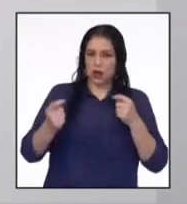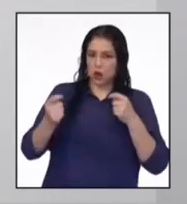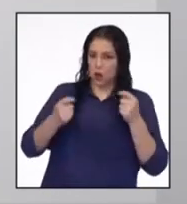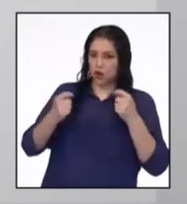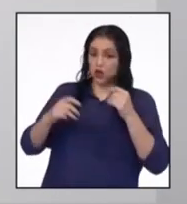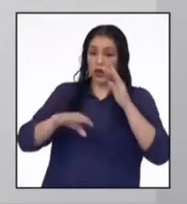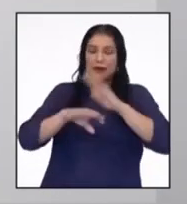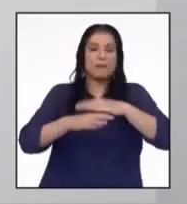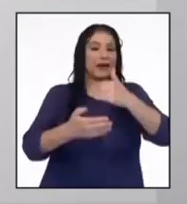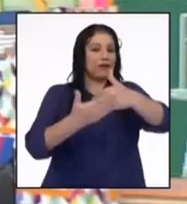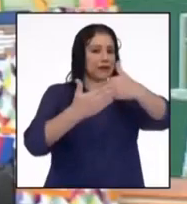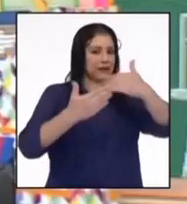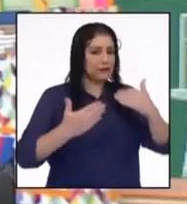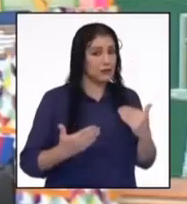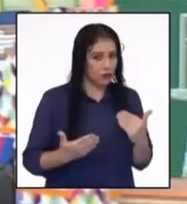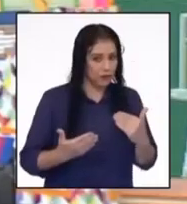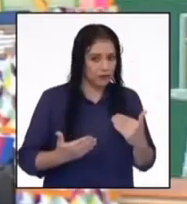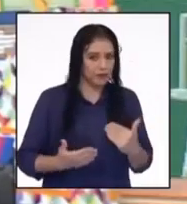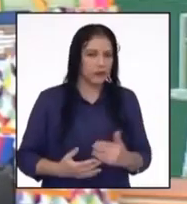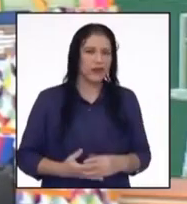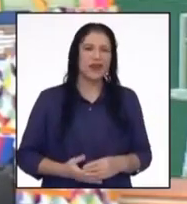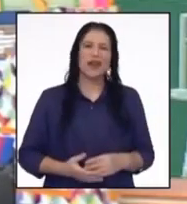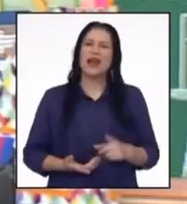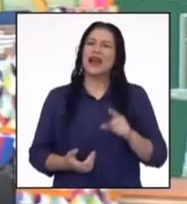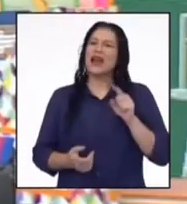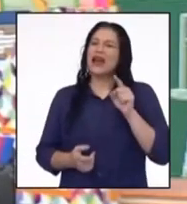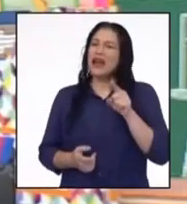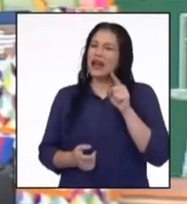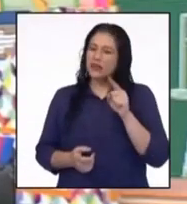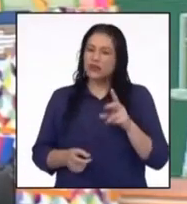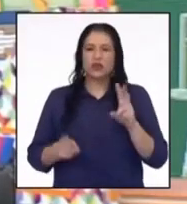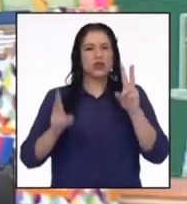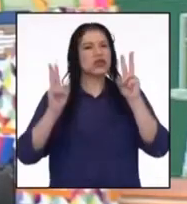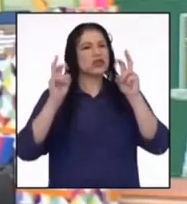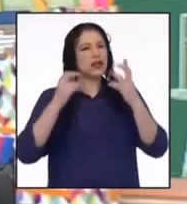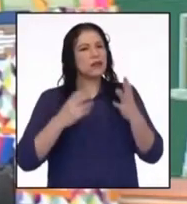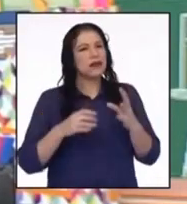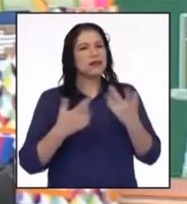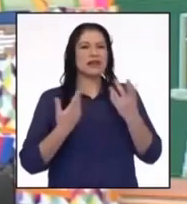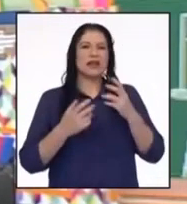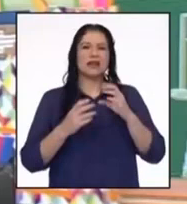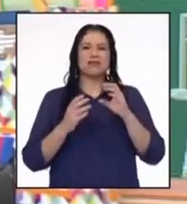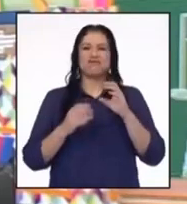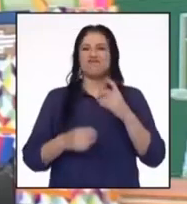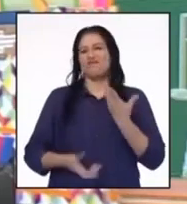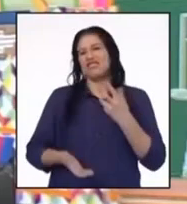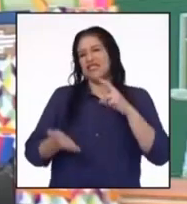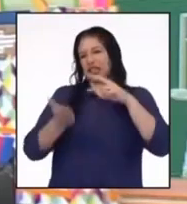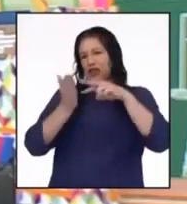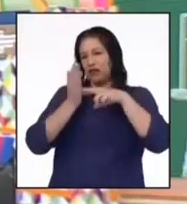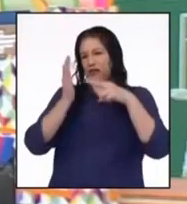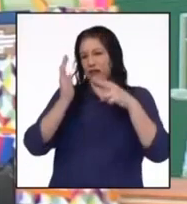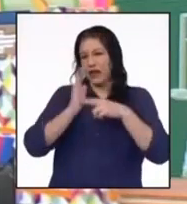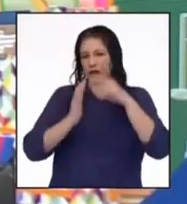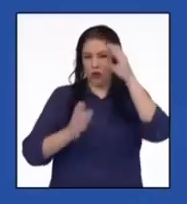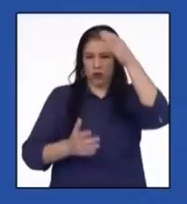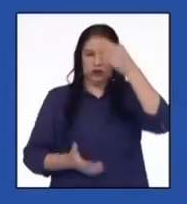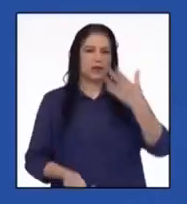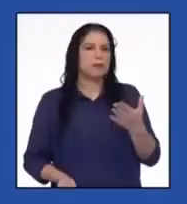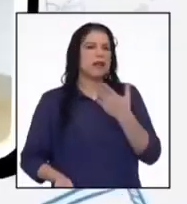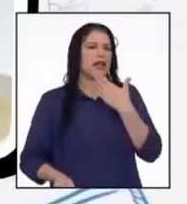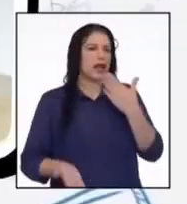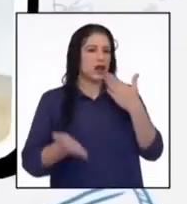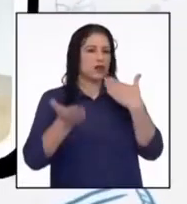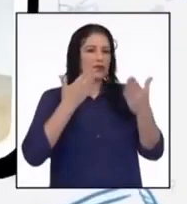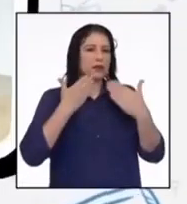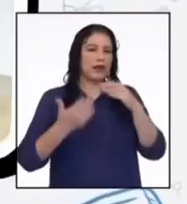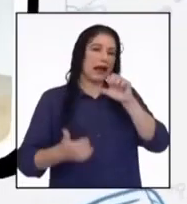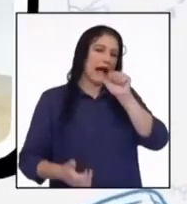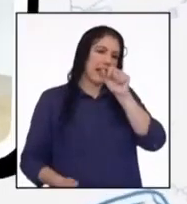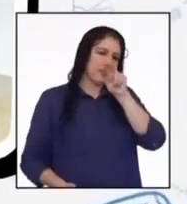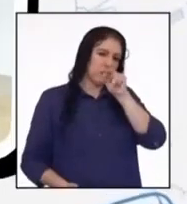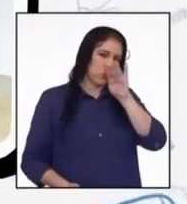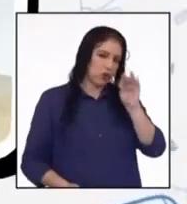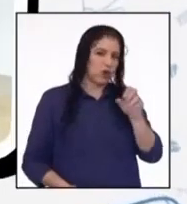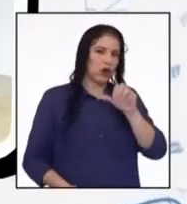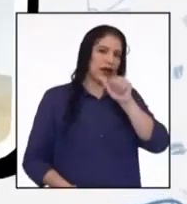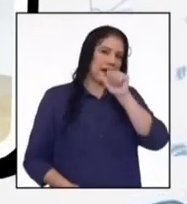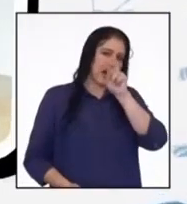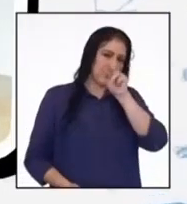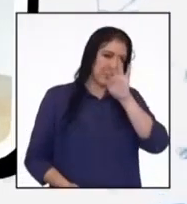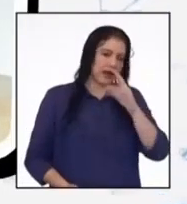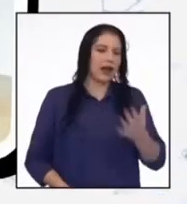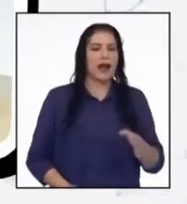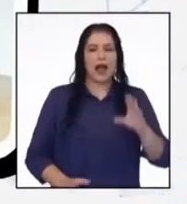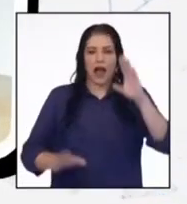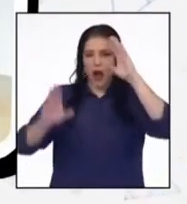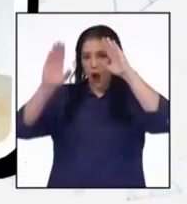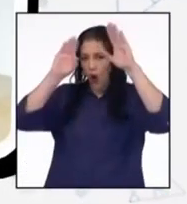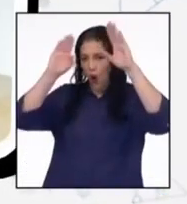y prevención. Profesora, justo respecto a estos conceptos nos comentan Antonio y Andrea. Hola profesora